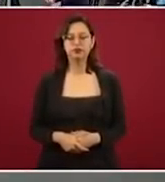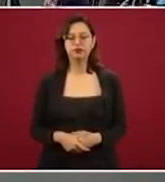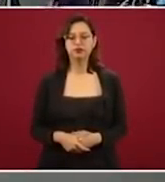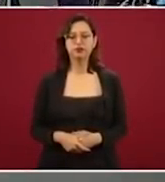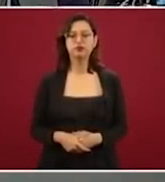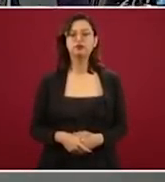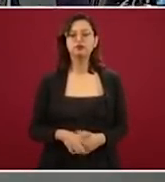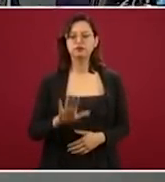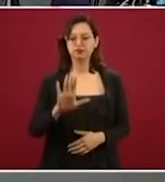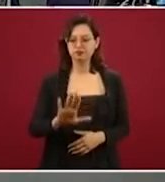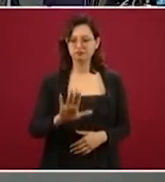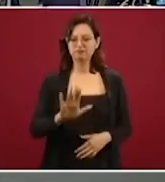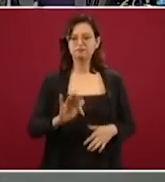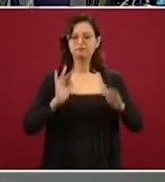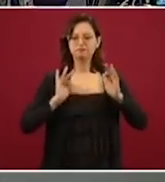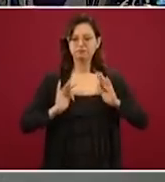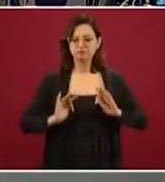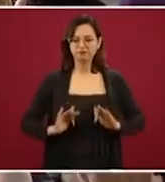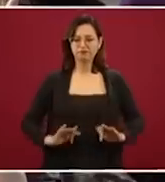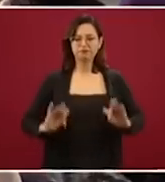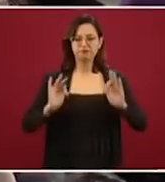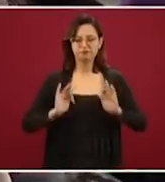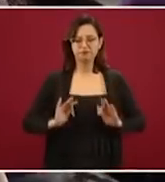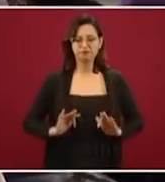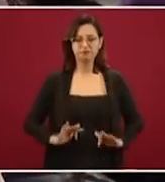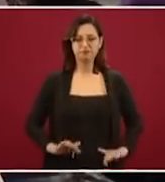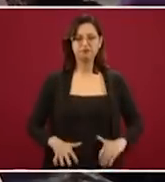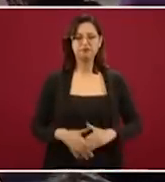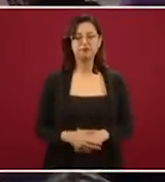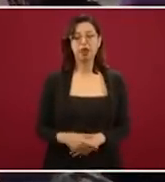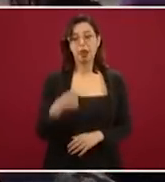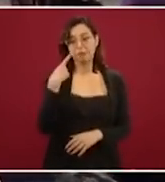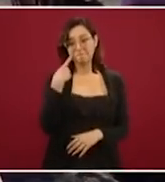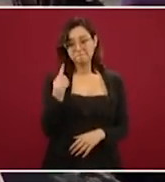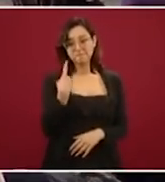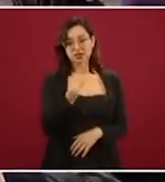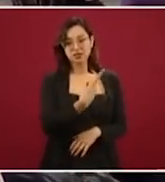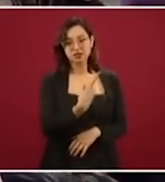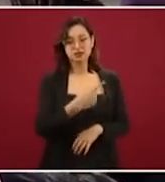Ahora vamos, despacio. Miren el equipo.